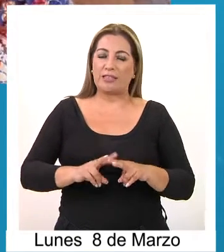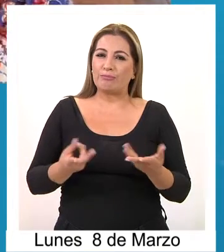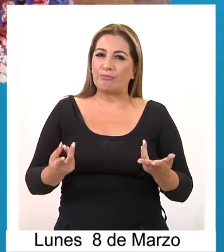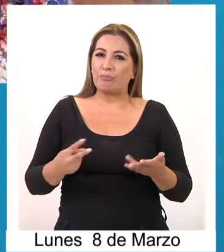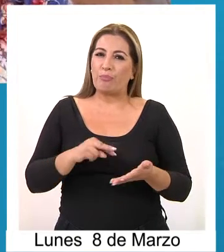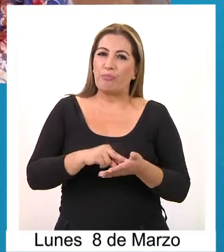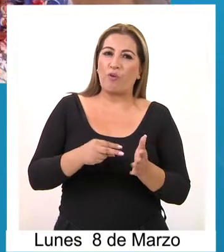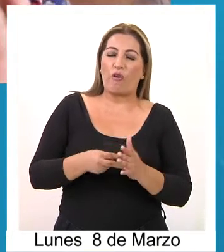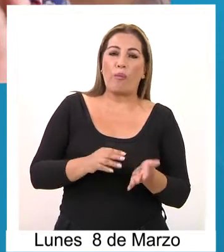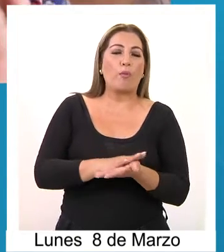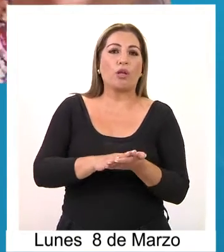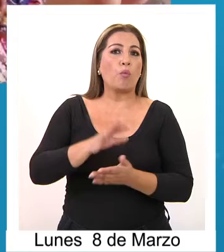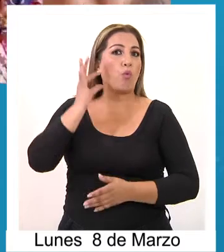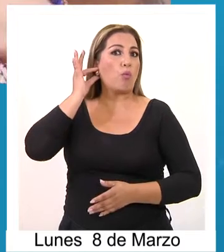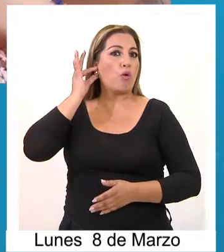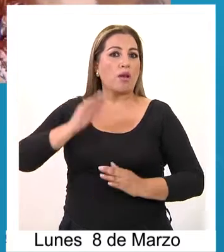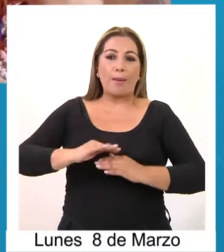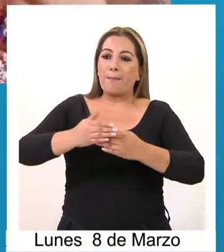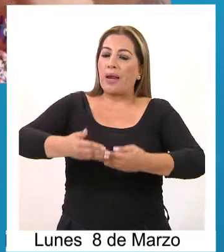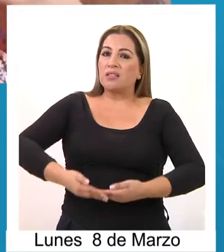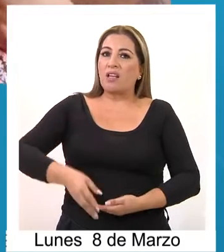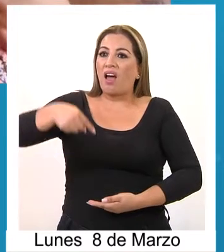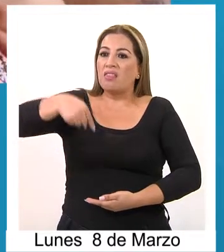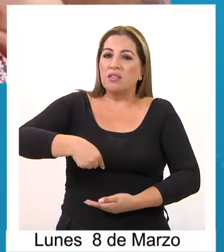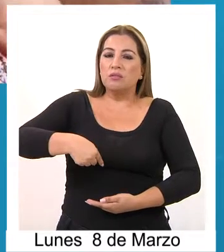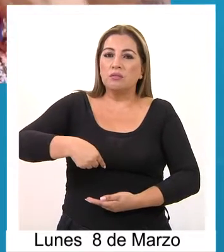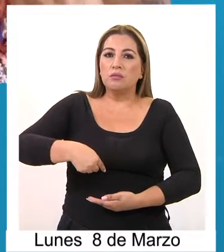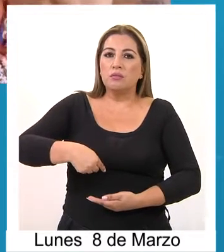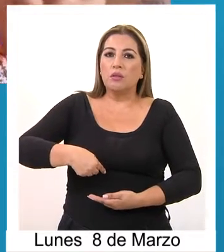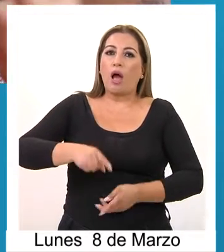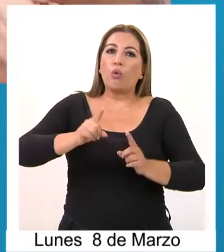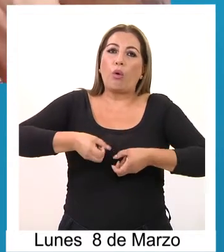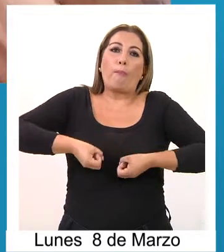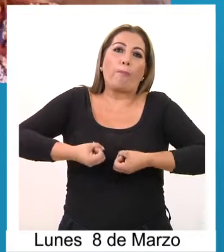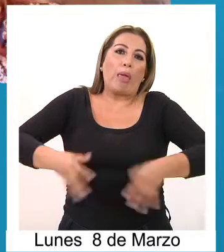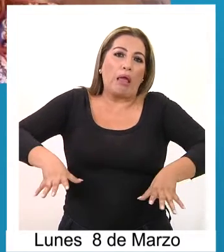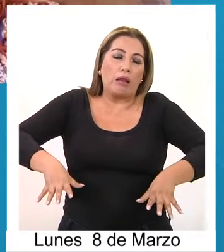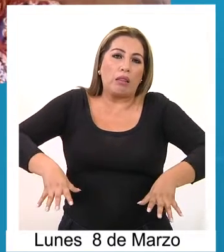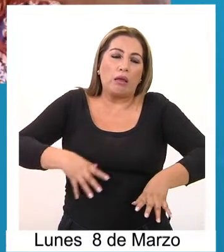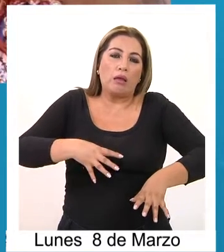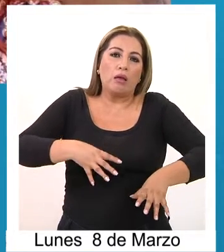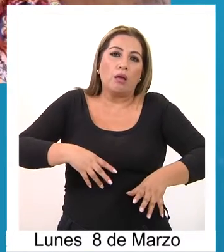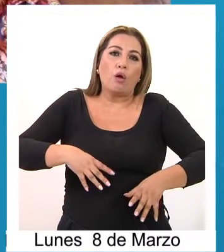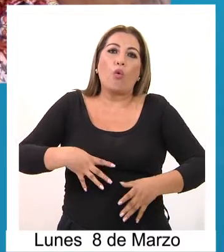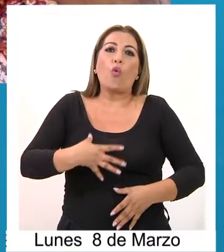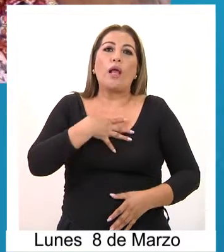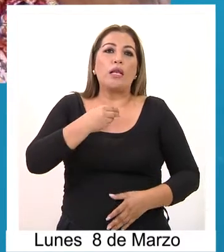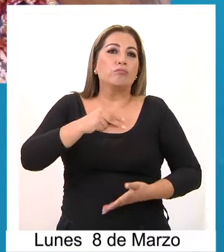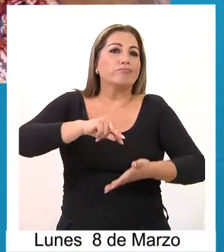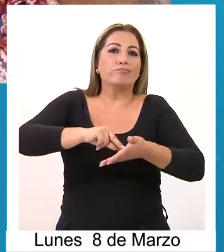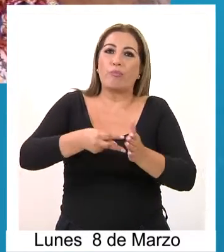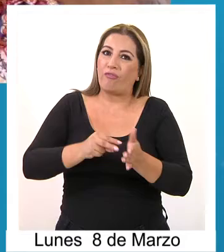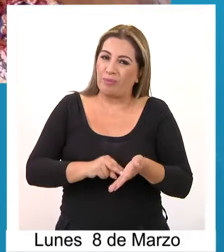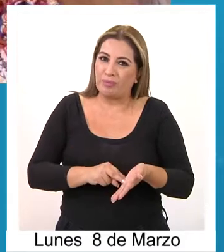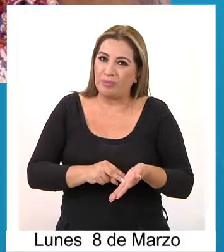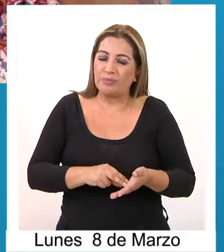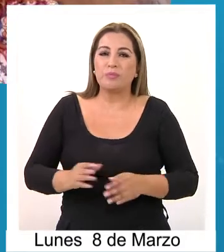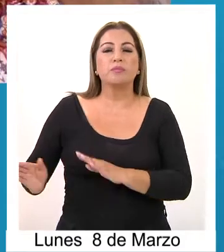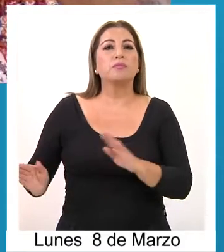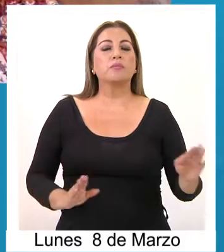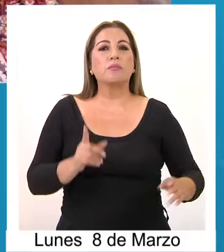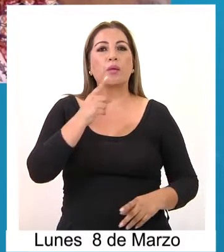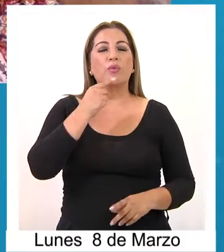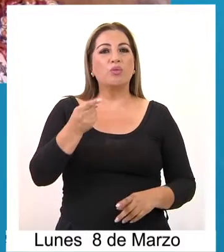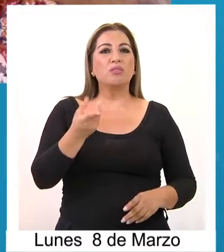los responsables de un embarazo, por ejemplo, en que el embarazo se pierde o en que el niño nace con problemas.